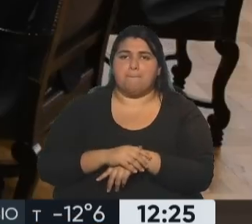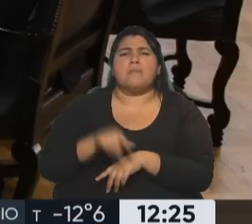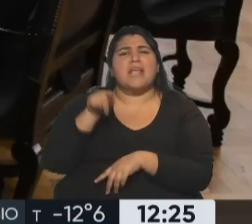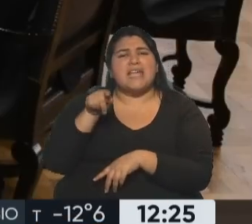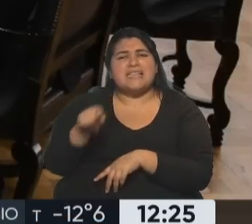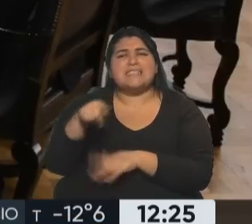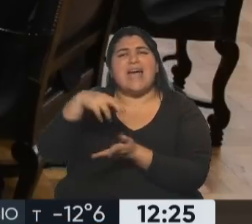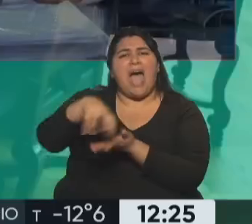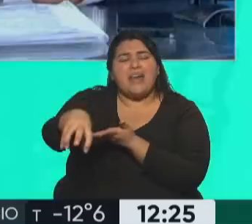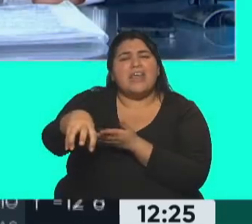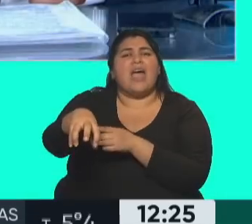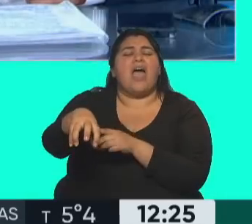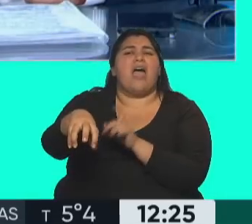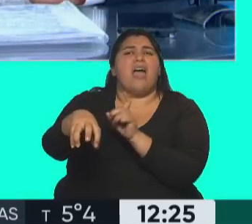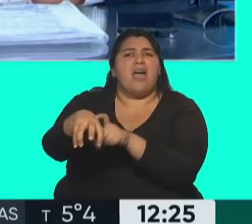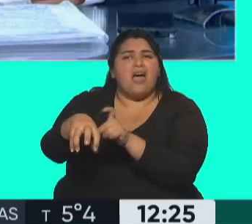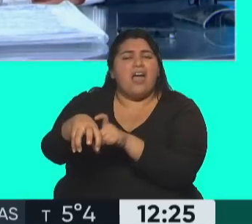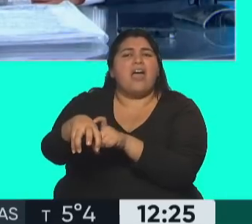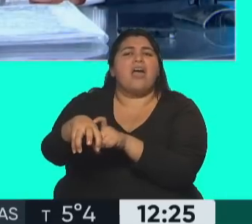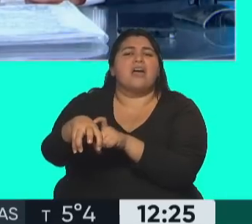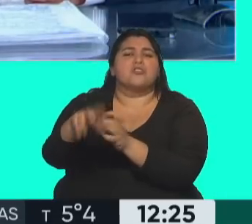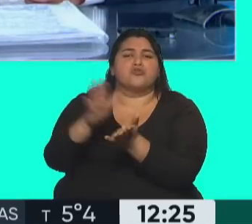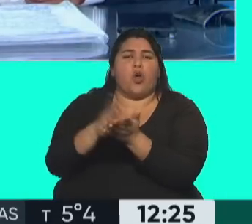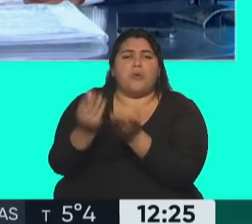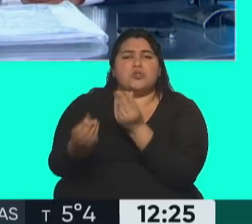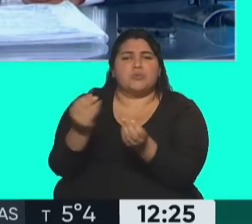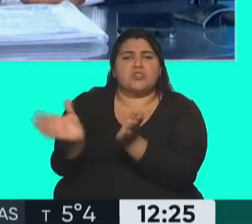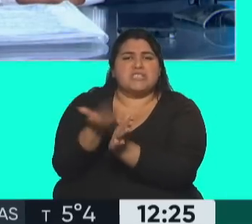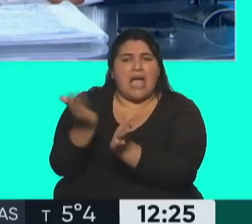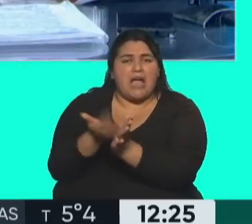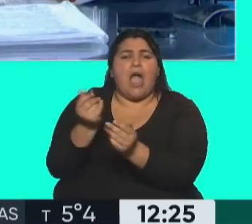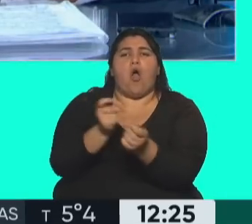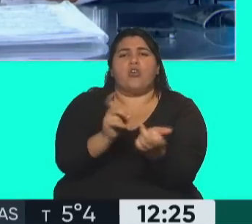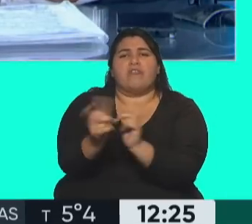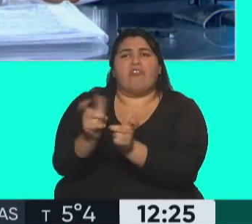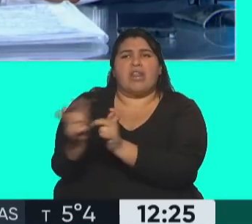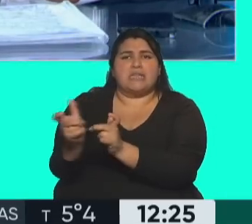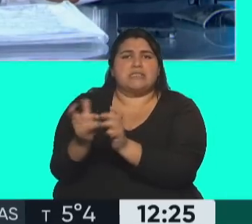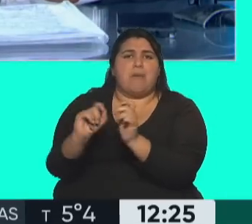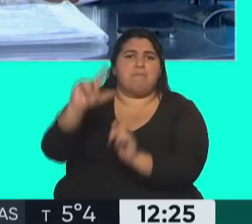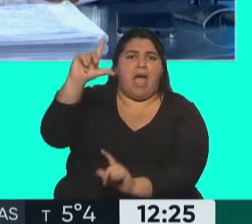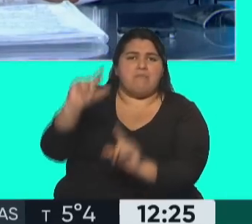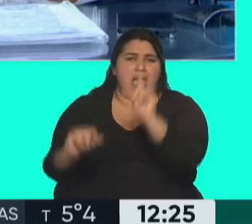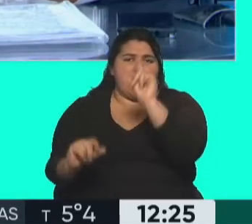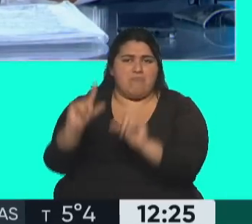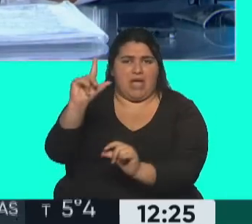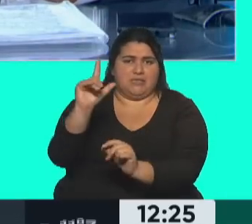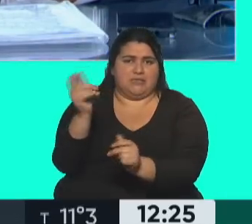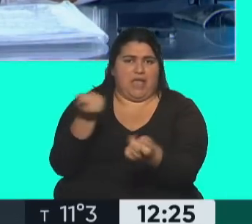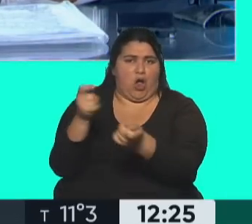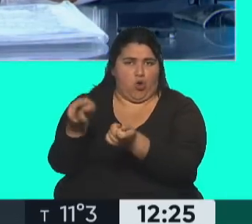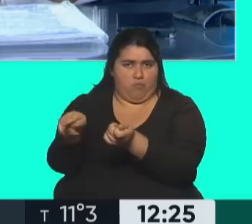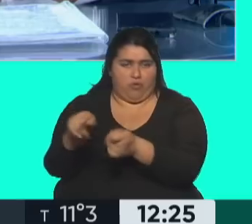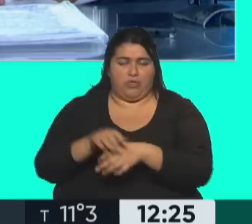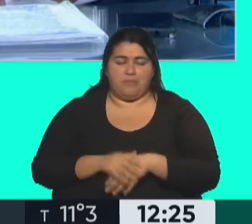implementar el tema de la quita de subsidios o la segmentación de tarifas pero por el otro lado